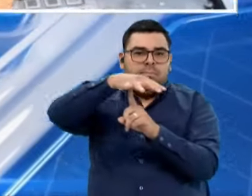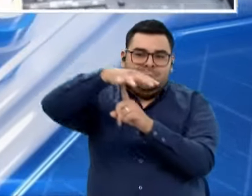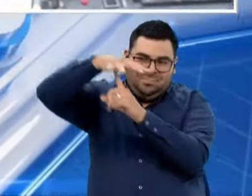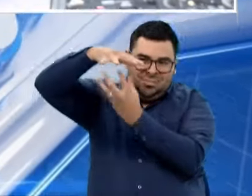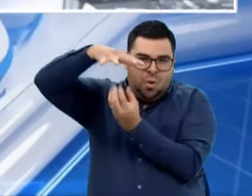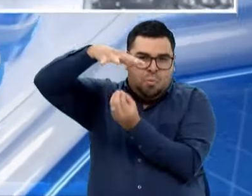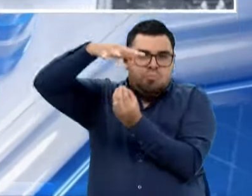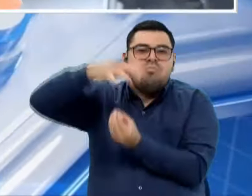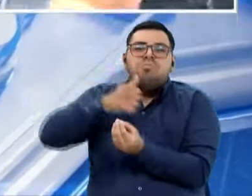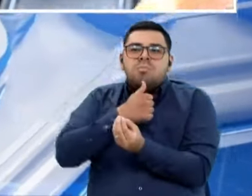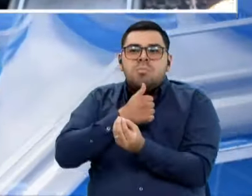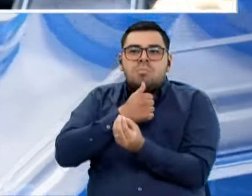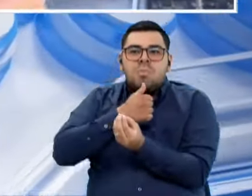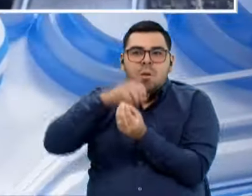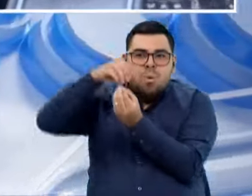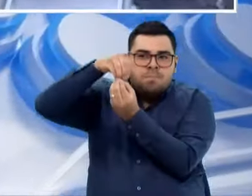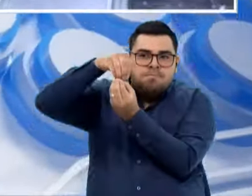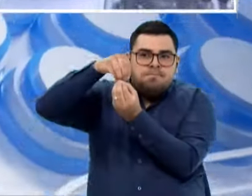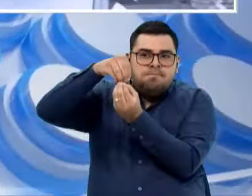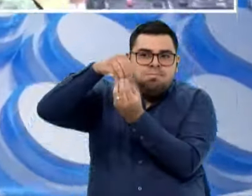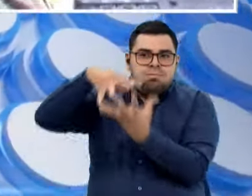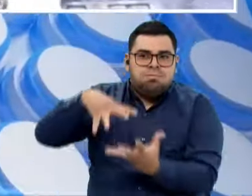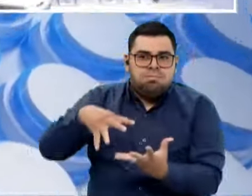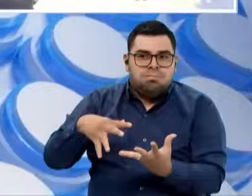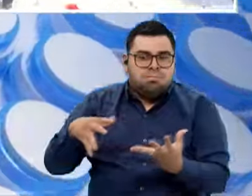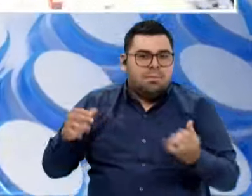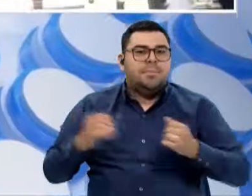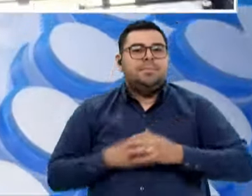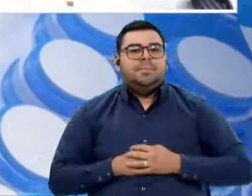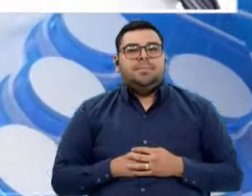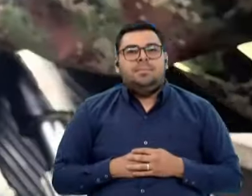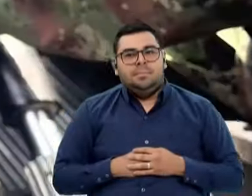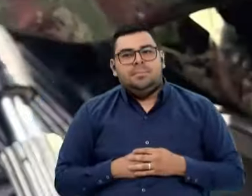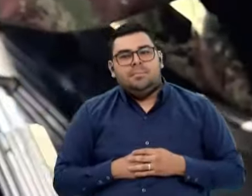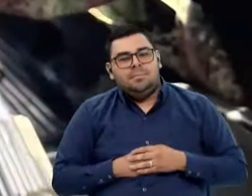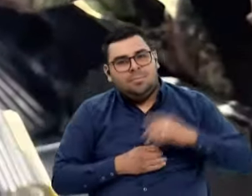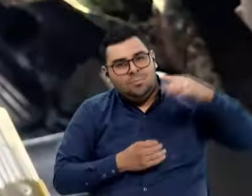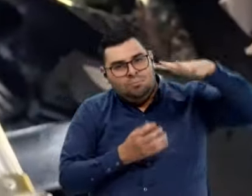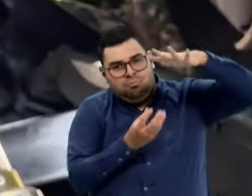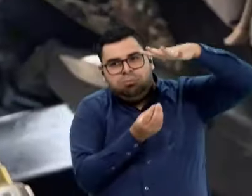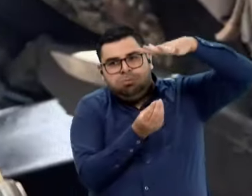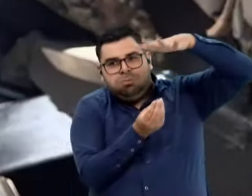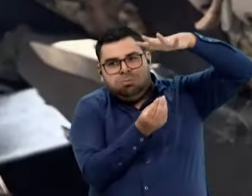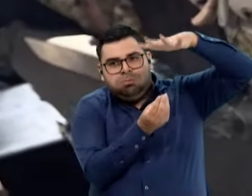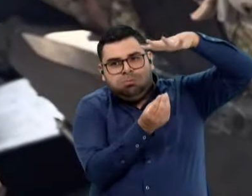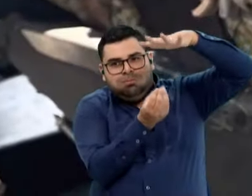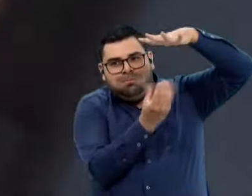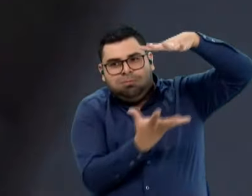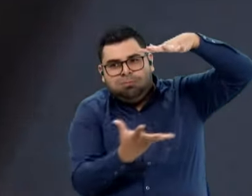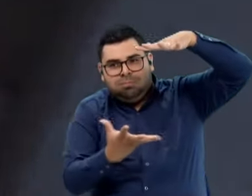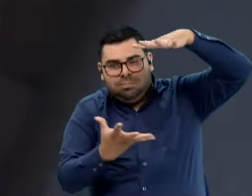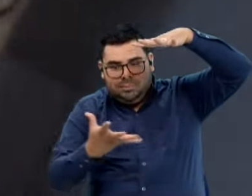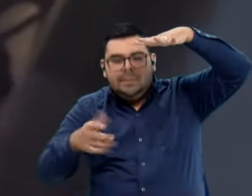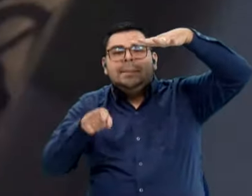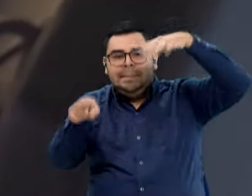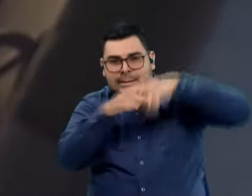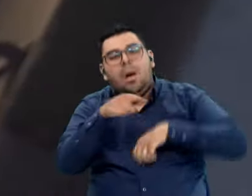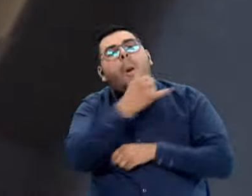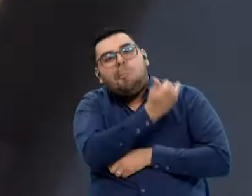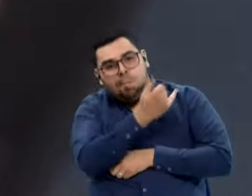los sistemas que captan el agua en una laguna o en un río y luego se esparce sobre el incendio. En ese momento en